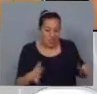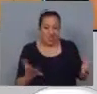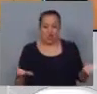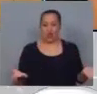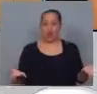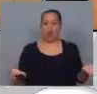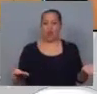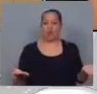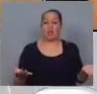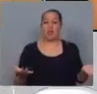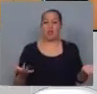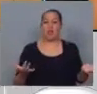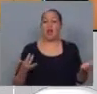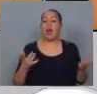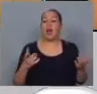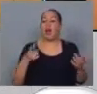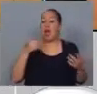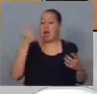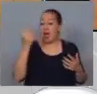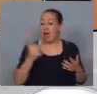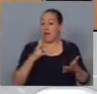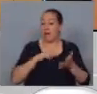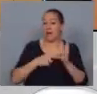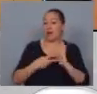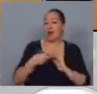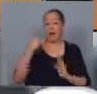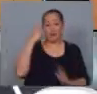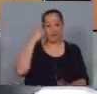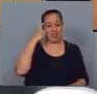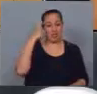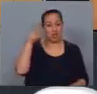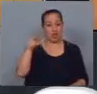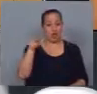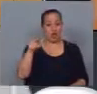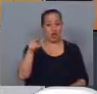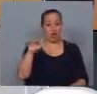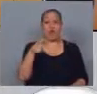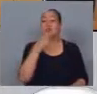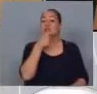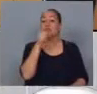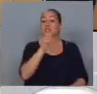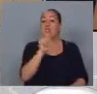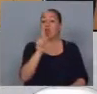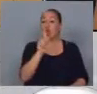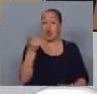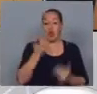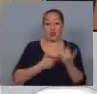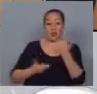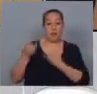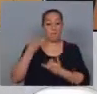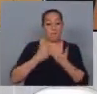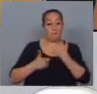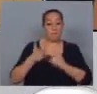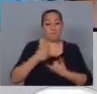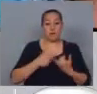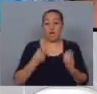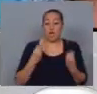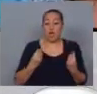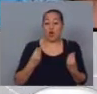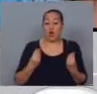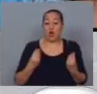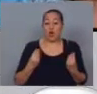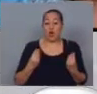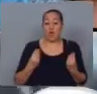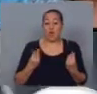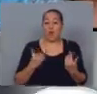que algún problema psicológico debe de tener porque si no no se explica que una mamá deje a sus chicos de 4 y 11 años y a